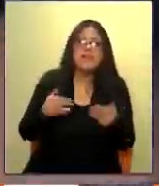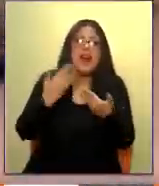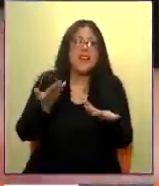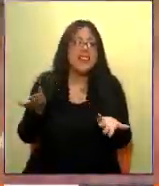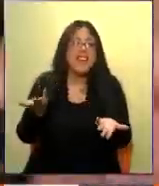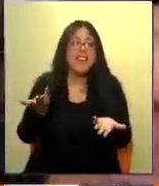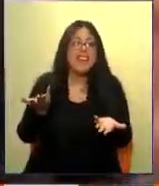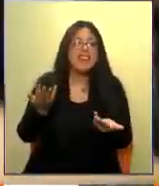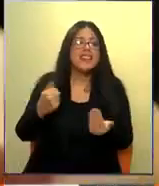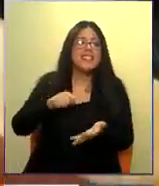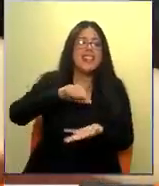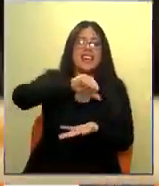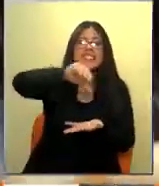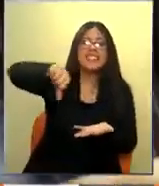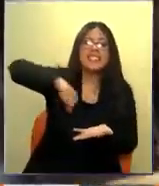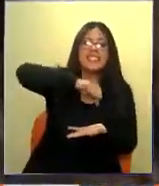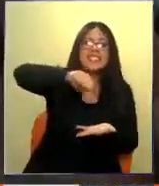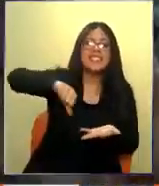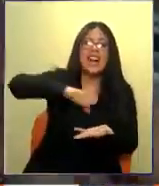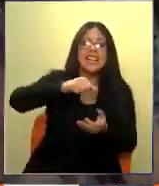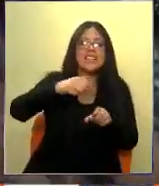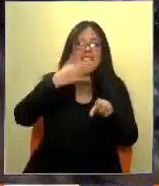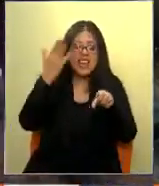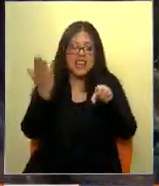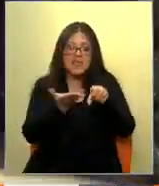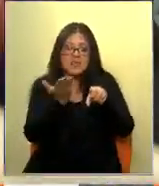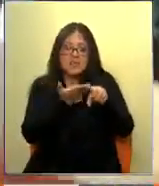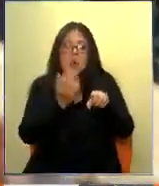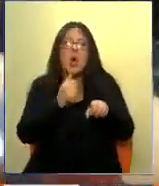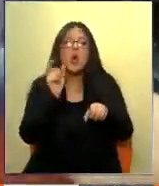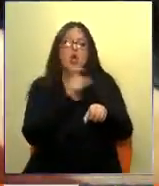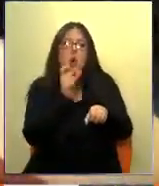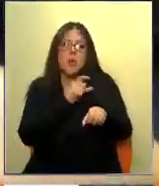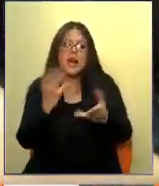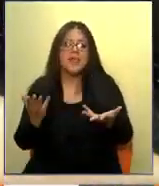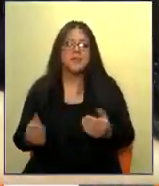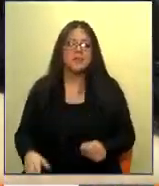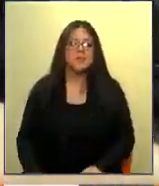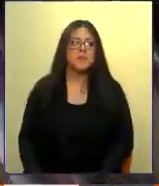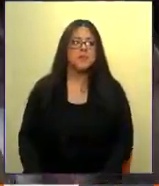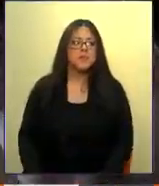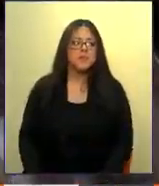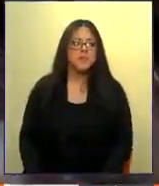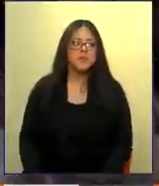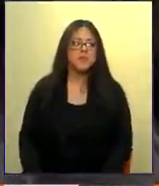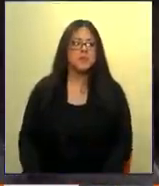tomate. Cualquier salsa de tomate. Agregamos salsa de tomate.